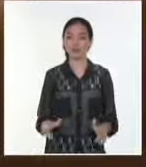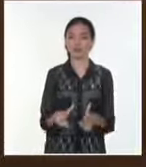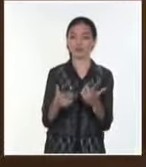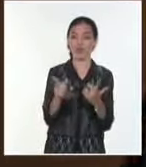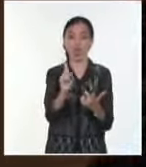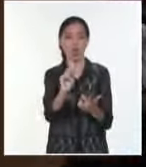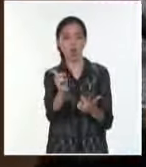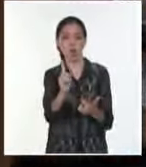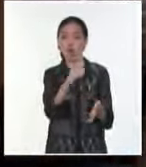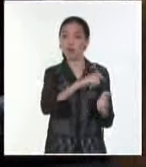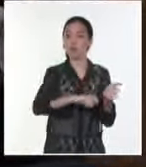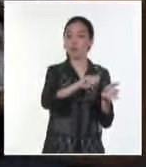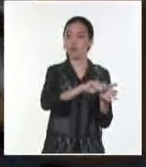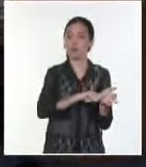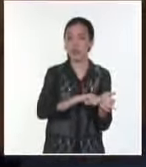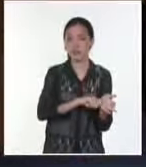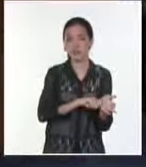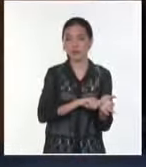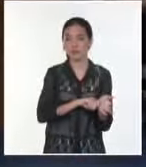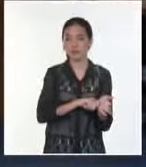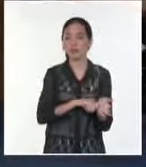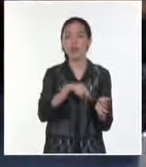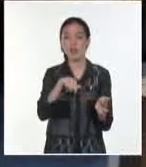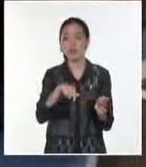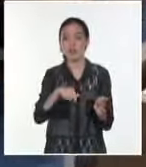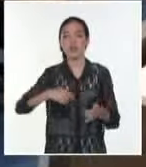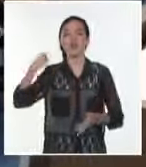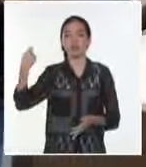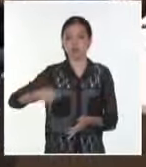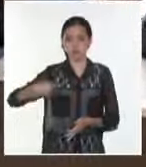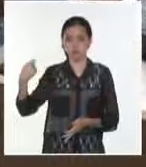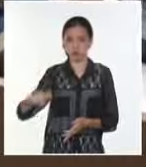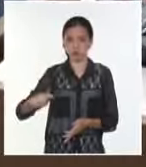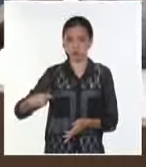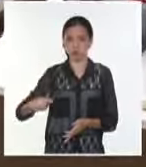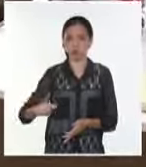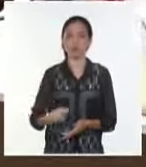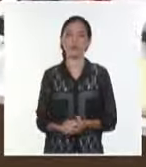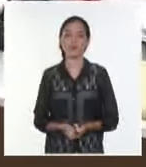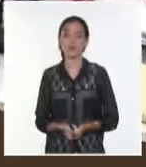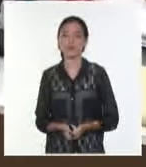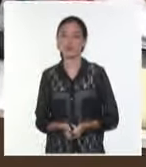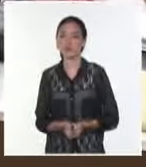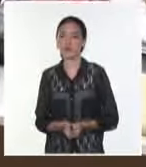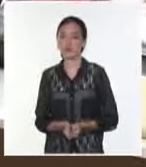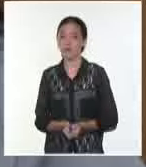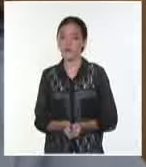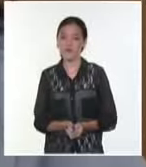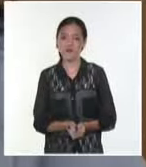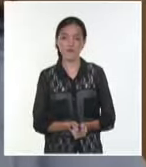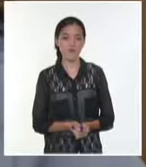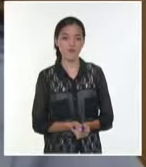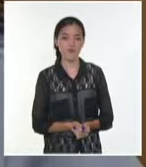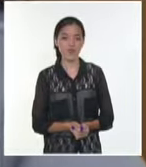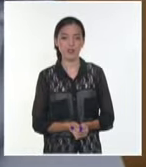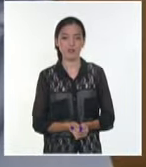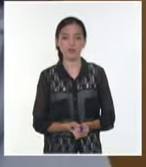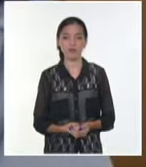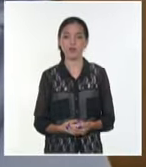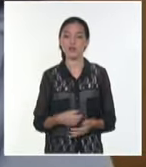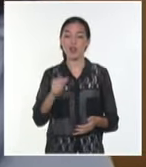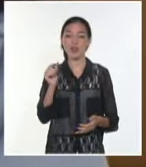la innovación tienen un rol vital para alcanzar los objetivos propuestos. En ello coincidieron directivos de varias instituciones científicas,